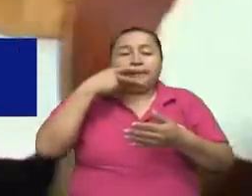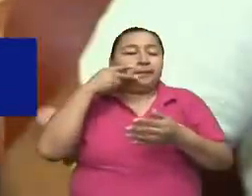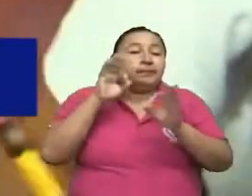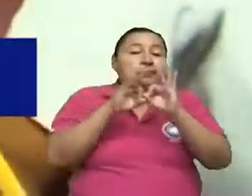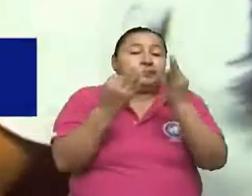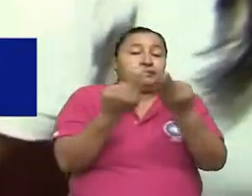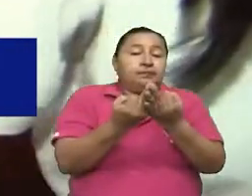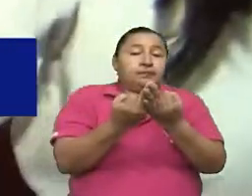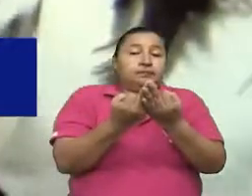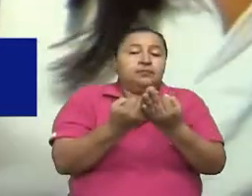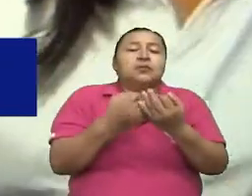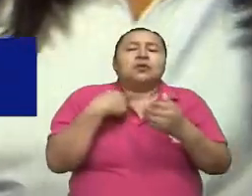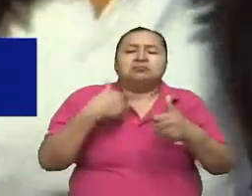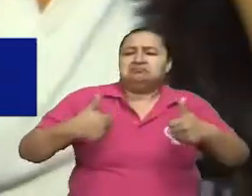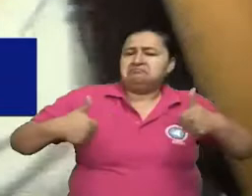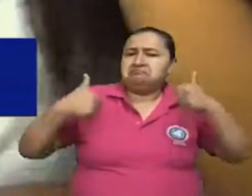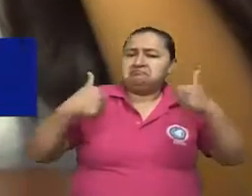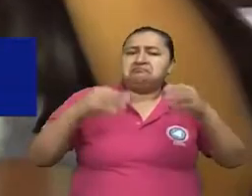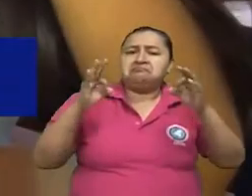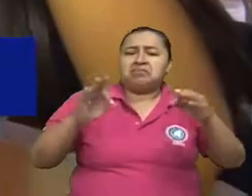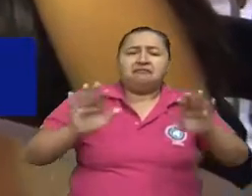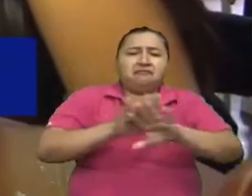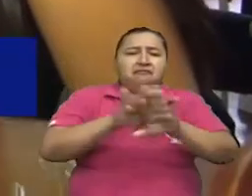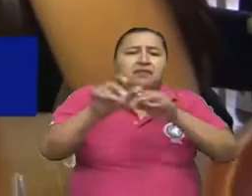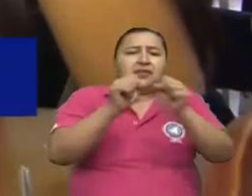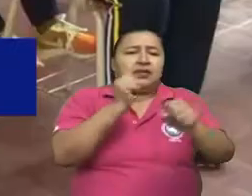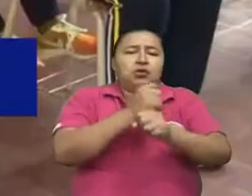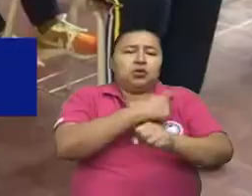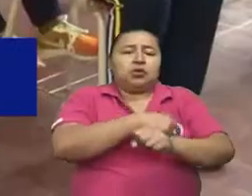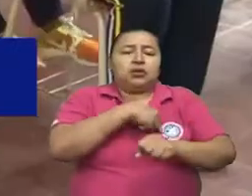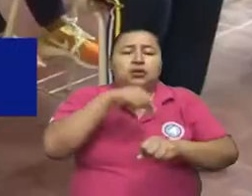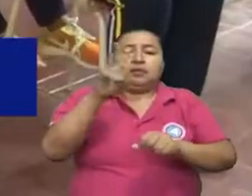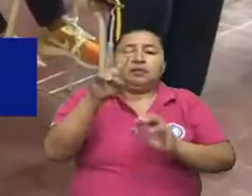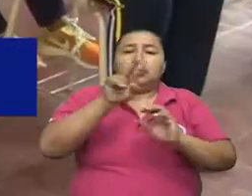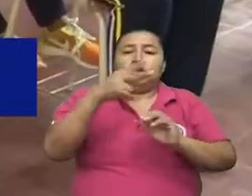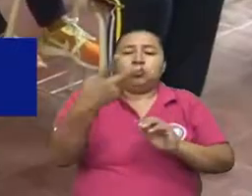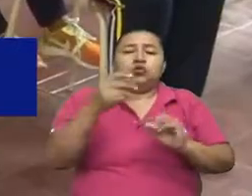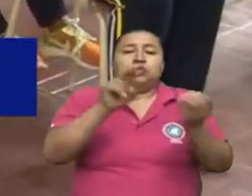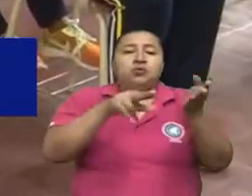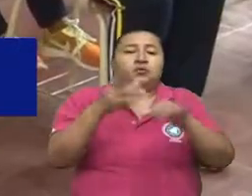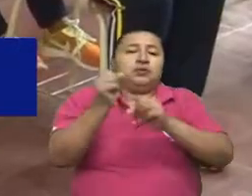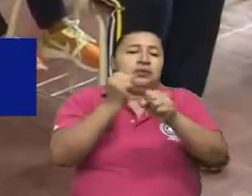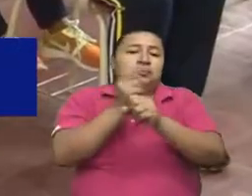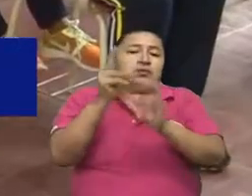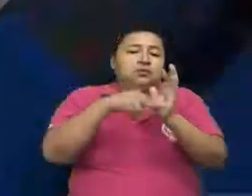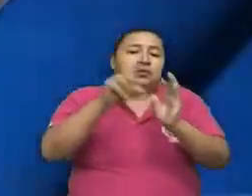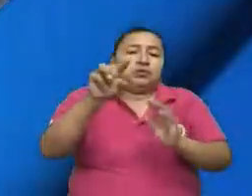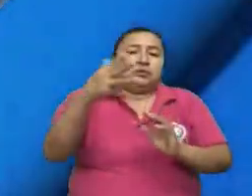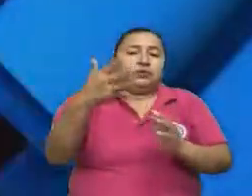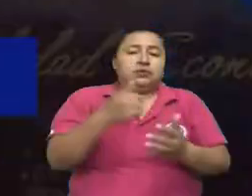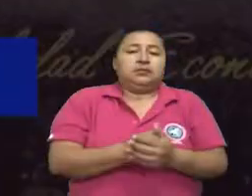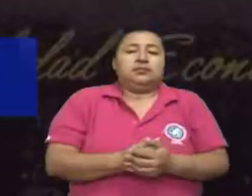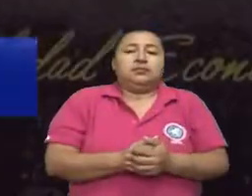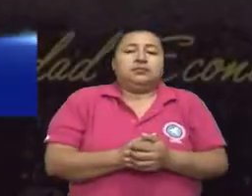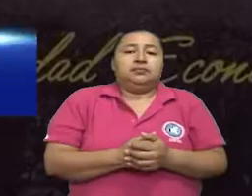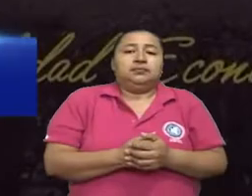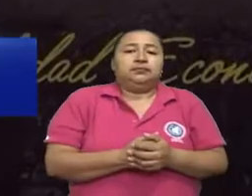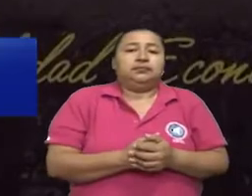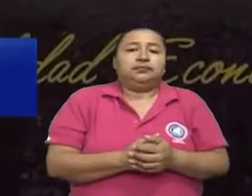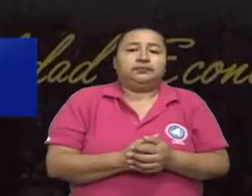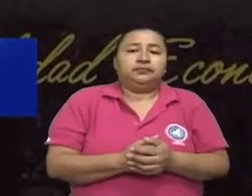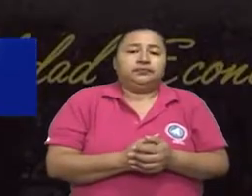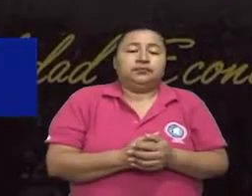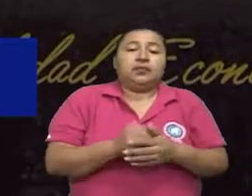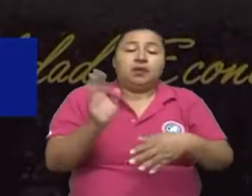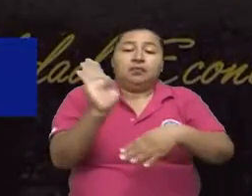familia. Exitoso cierre del año escolar será este 28 de noviembre de 2019.